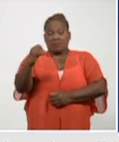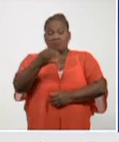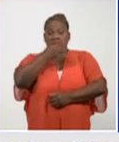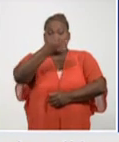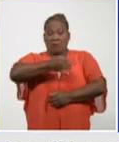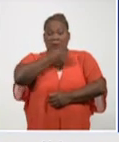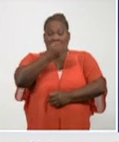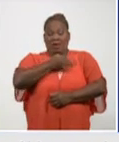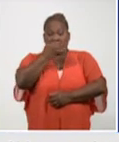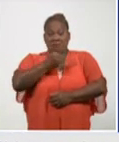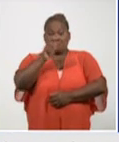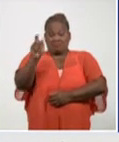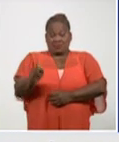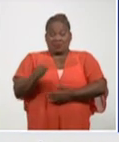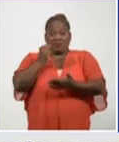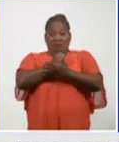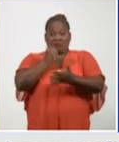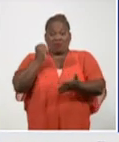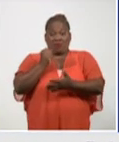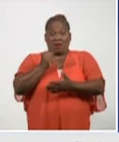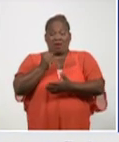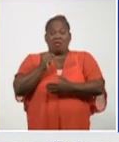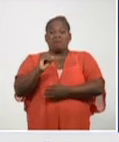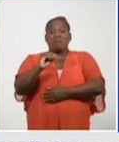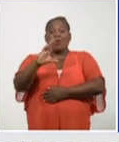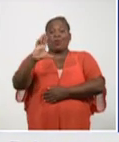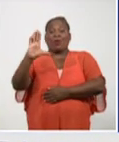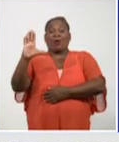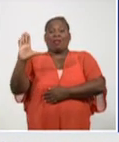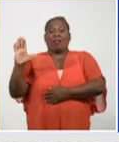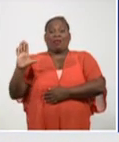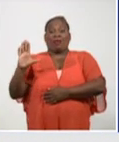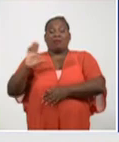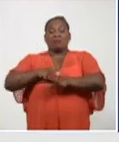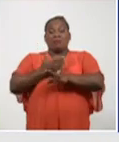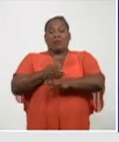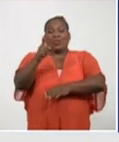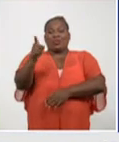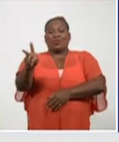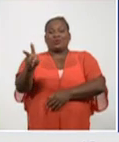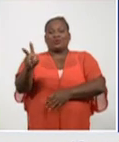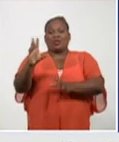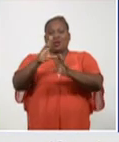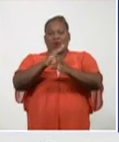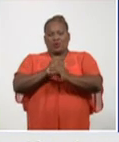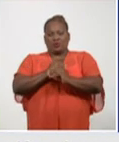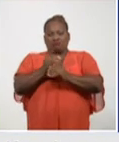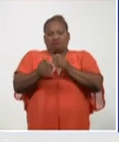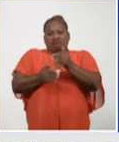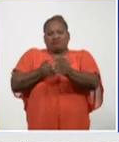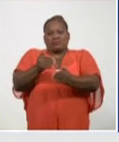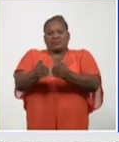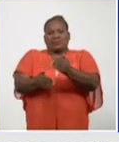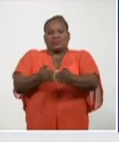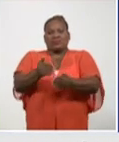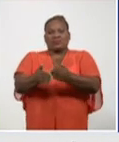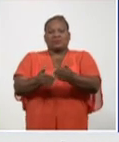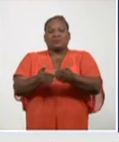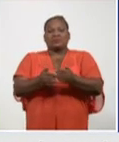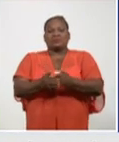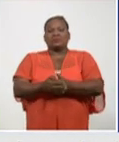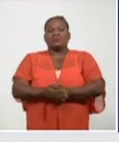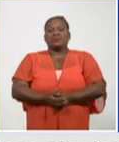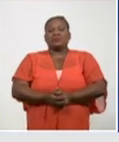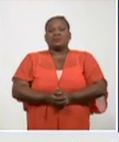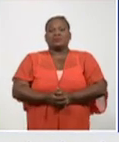casos confirmados salieron en horas de la madrugada, después de las 12 de la noche, el procesamiento de las muestras.